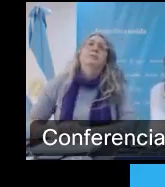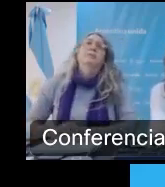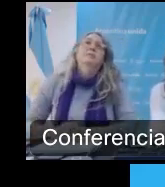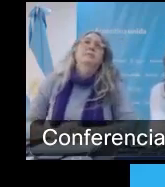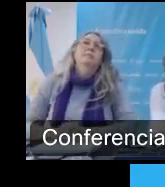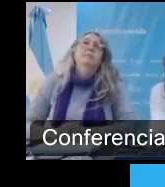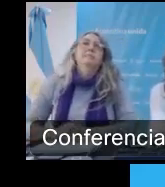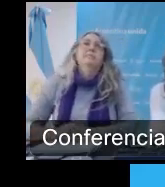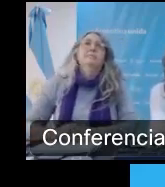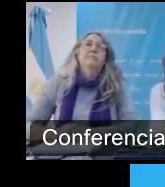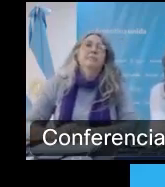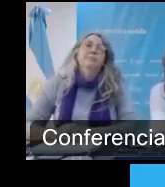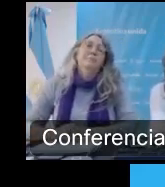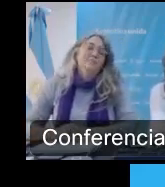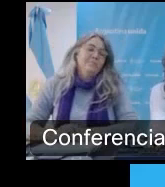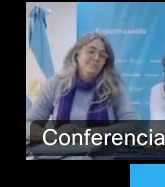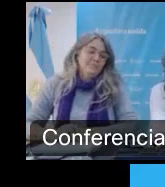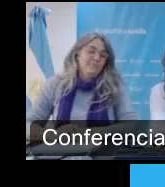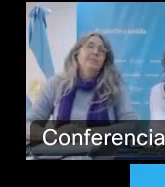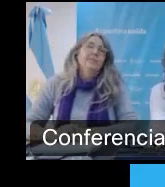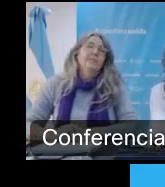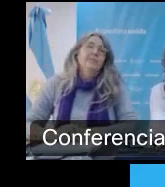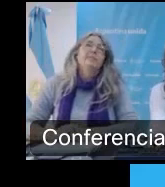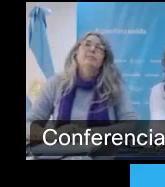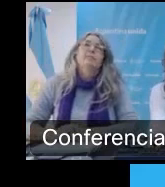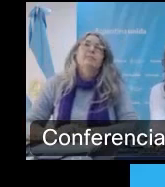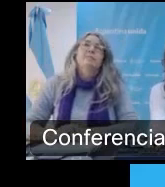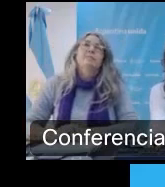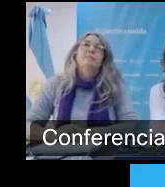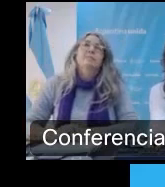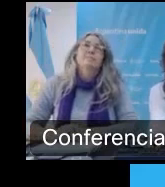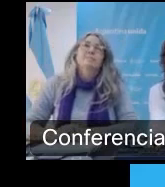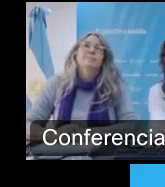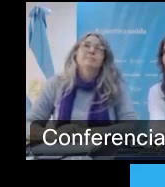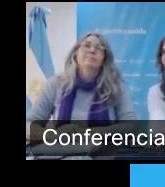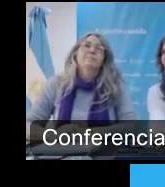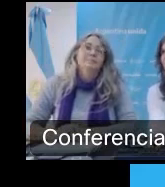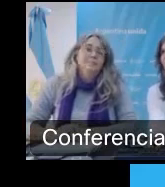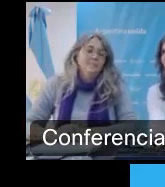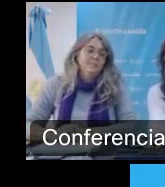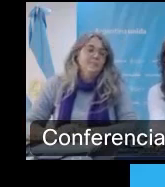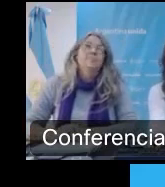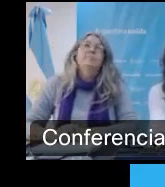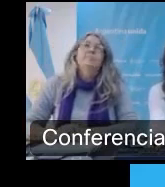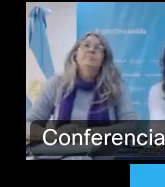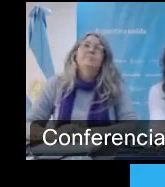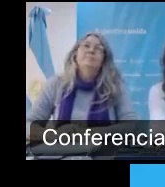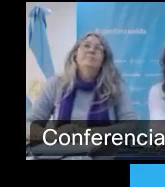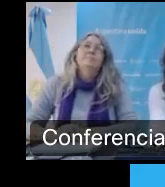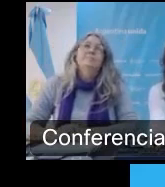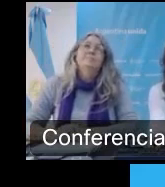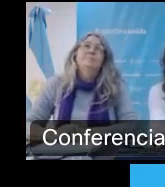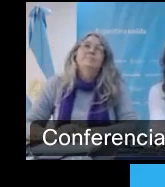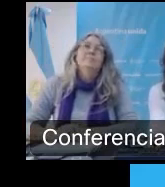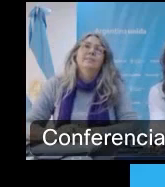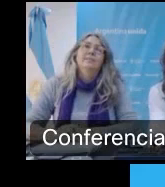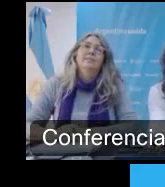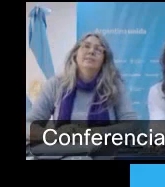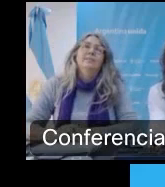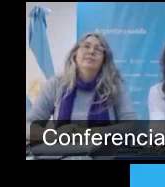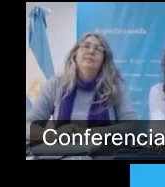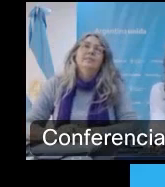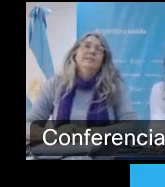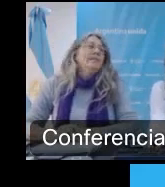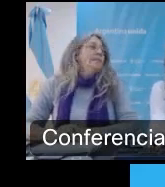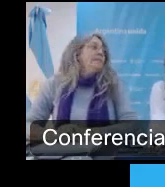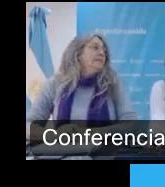No pudimos mejorar la vista, así que estamos viendo muy poquitas personas, sabemos que hay muchas, así que vamos a ver de qué